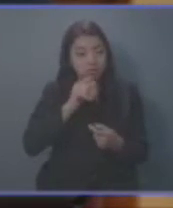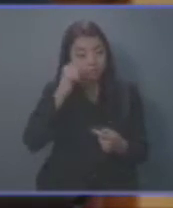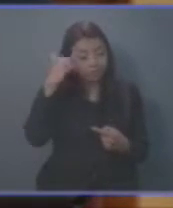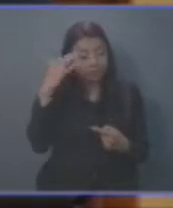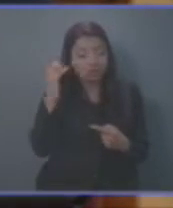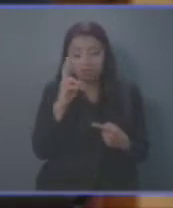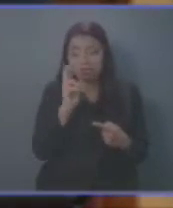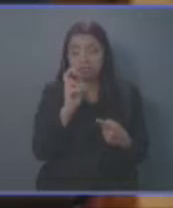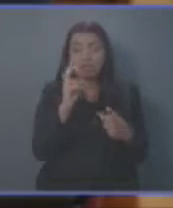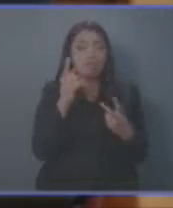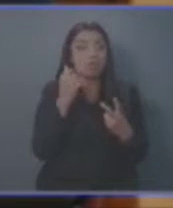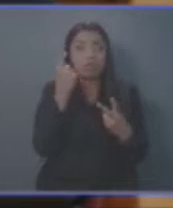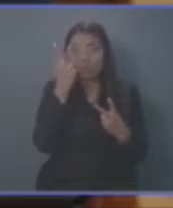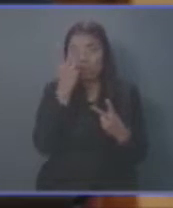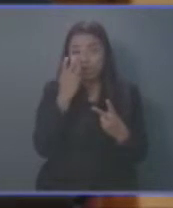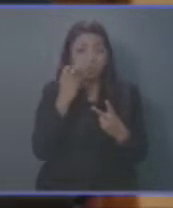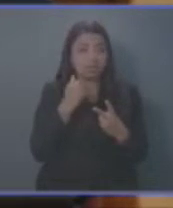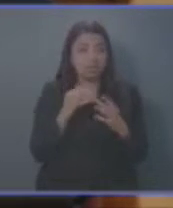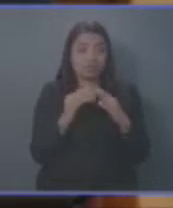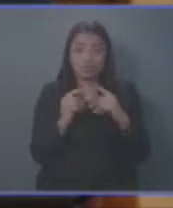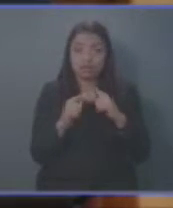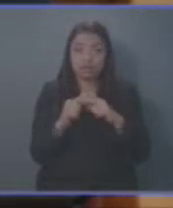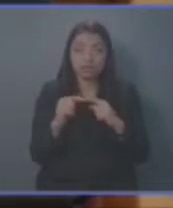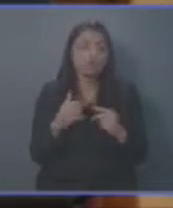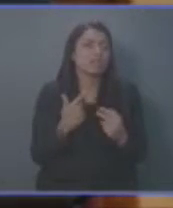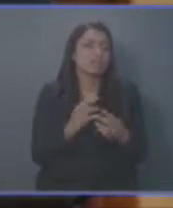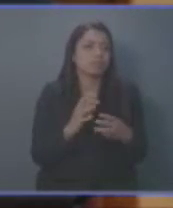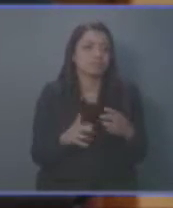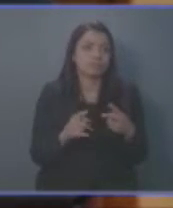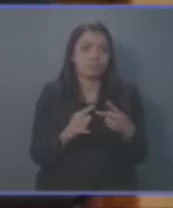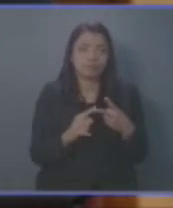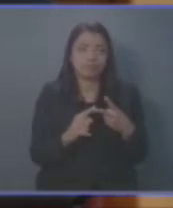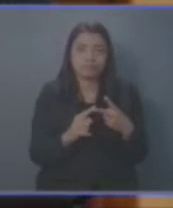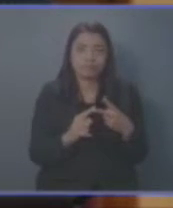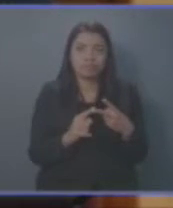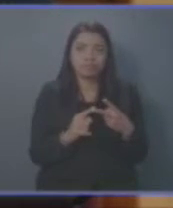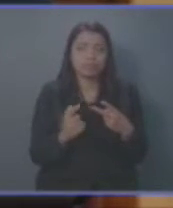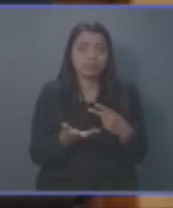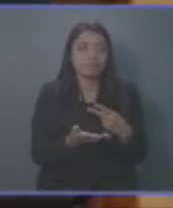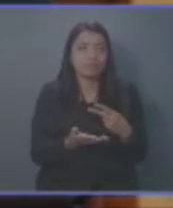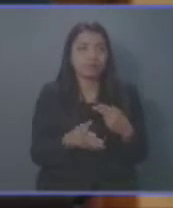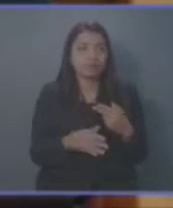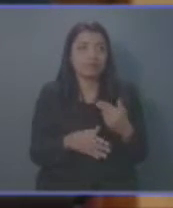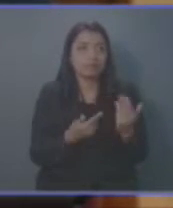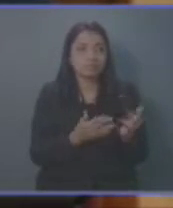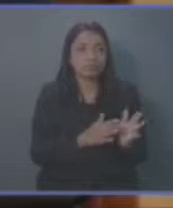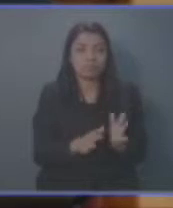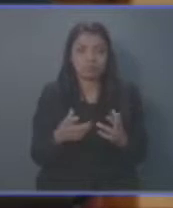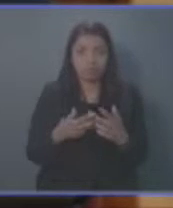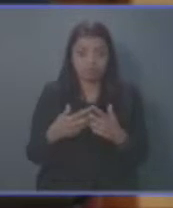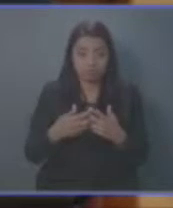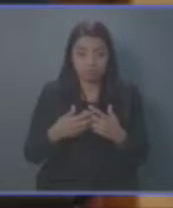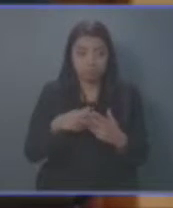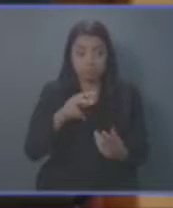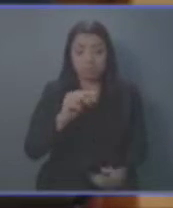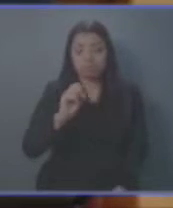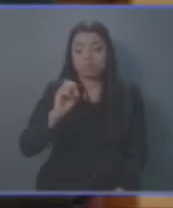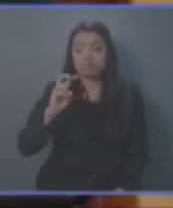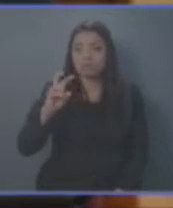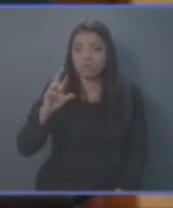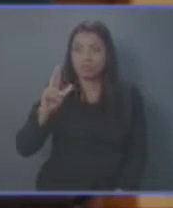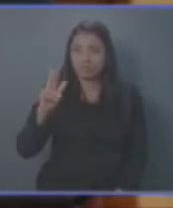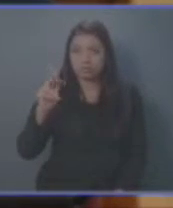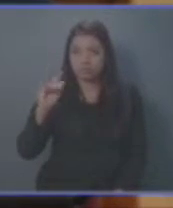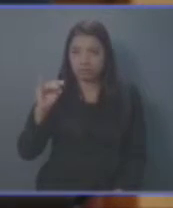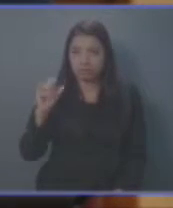ni religiosa. Romanos 2, que Sandoz DD, a través de su empresa Novartis,